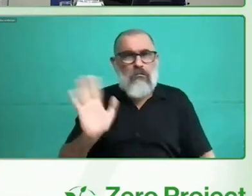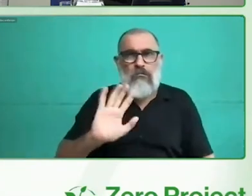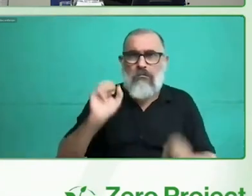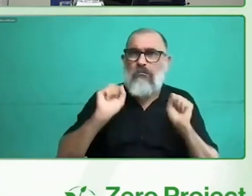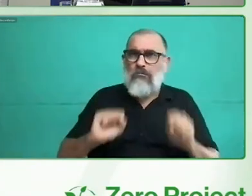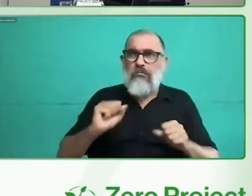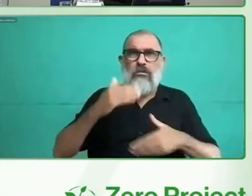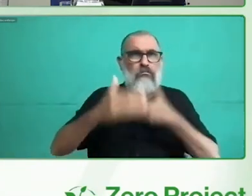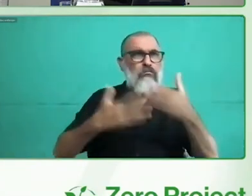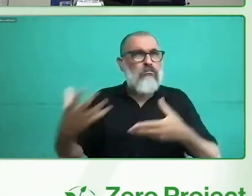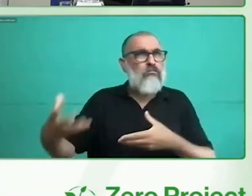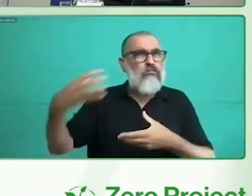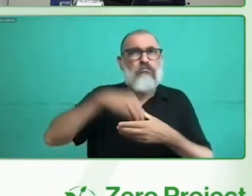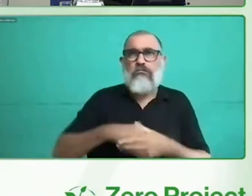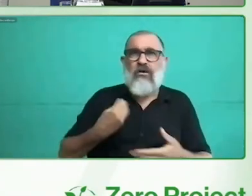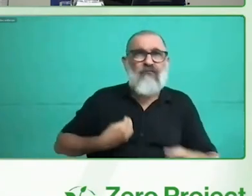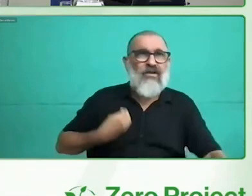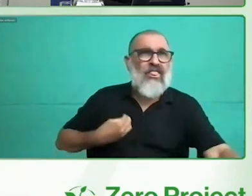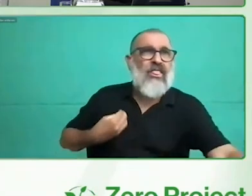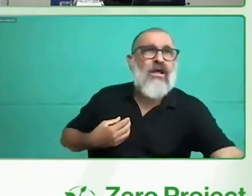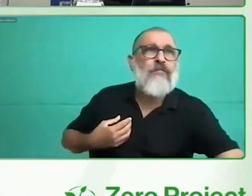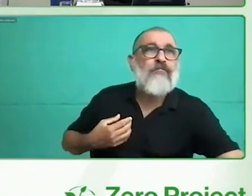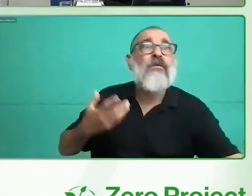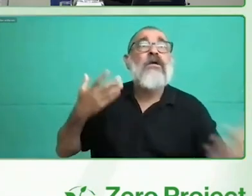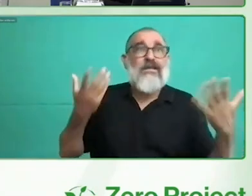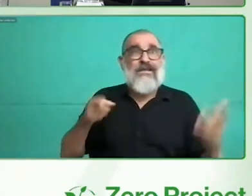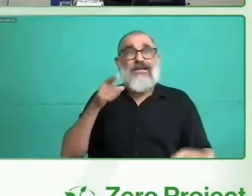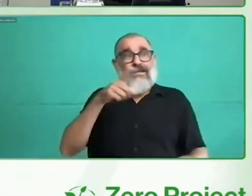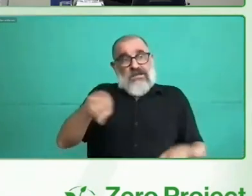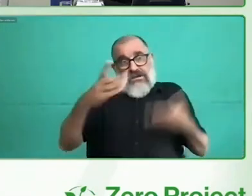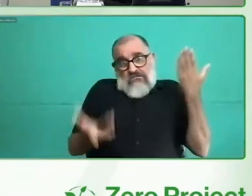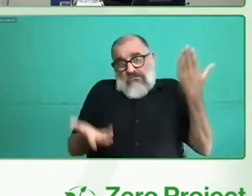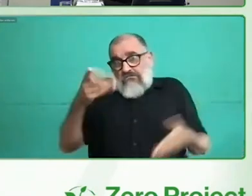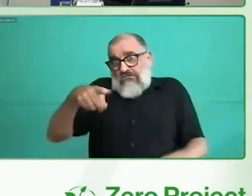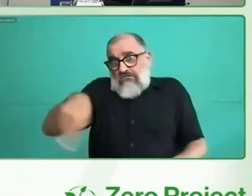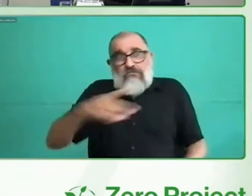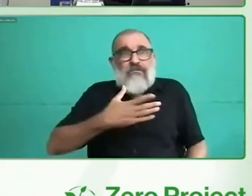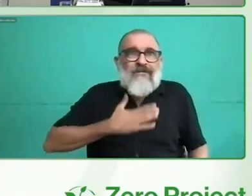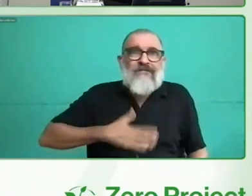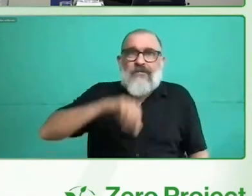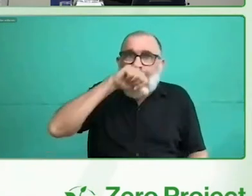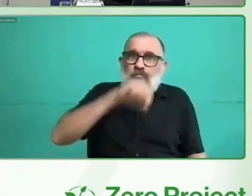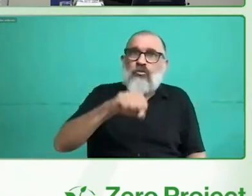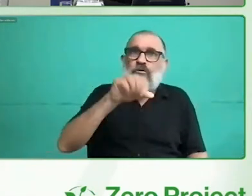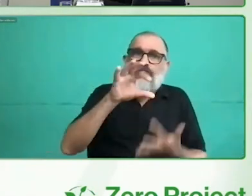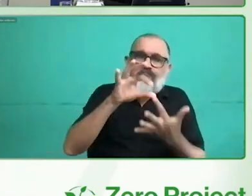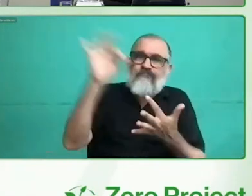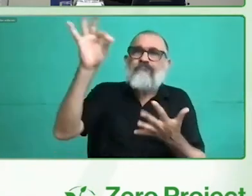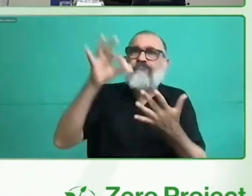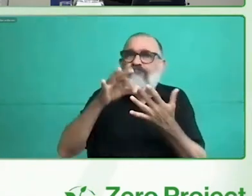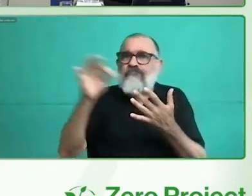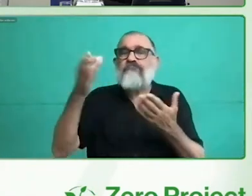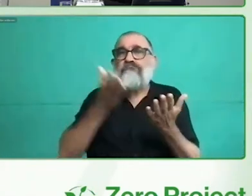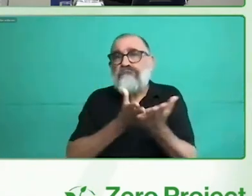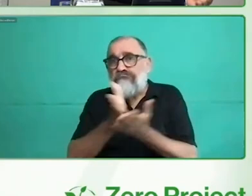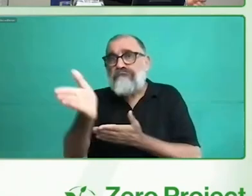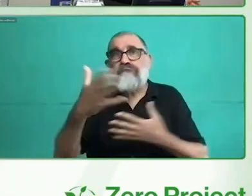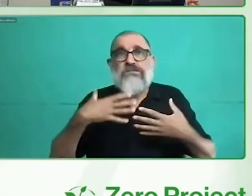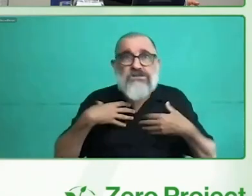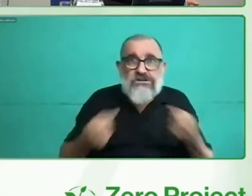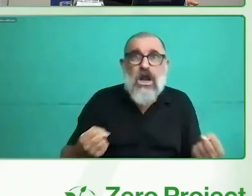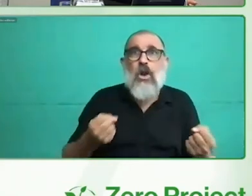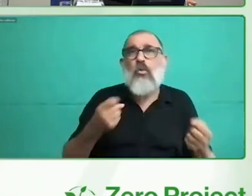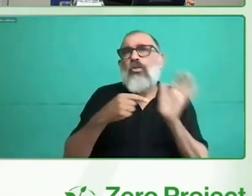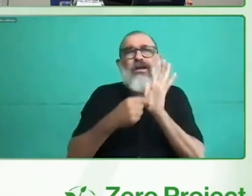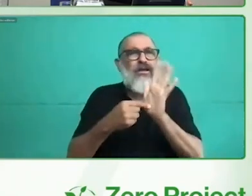pueden mejorar y avanzar en materia de la formulación de sus políticas públicas para que sean incluyentes. Entonces, es un doble rol en este